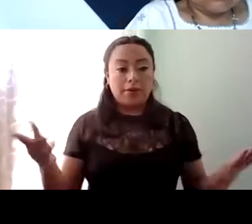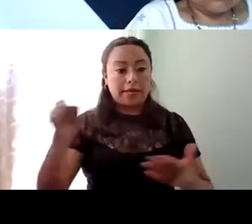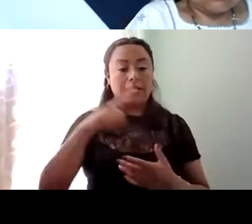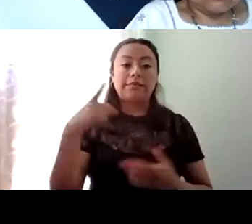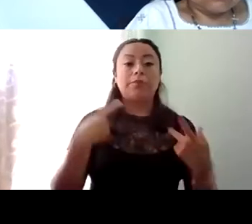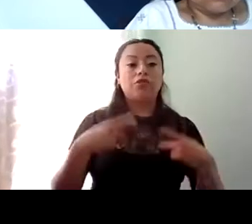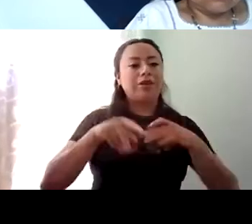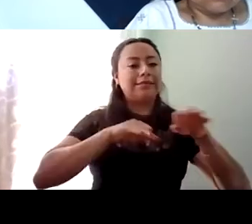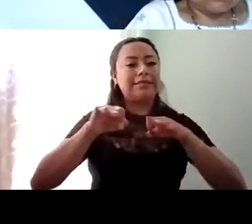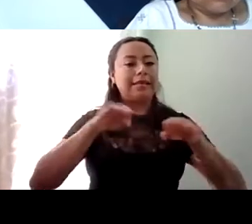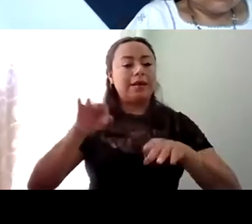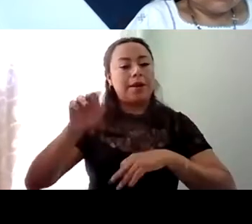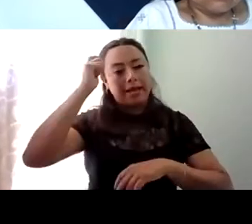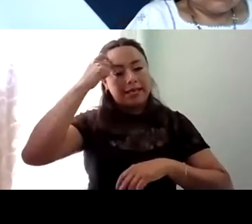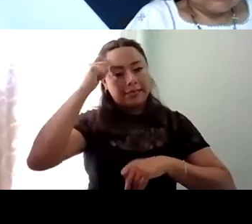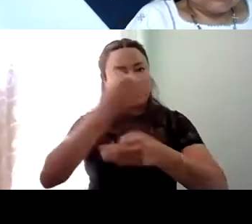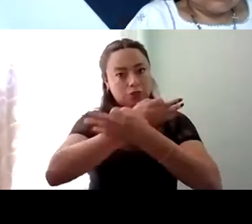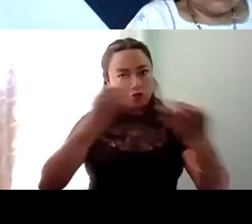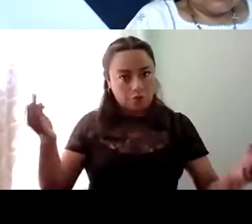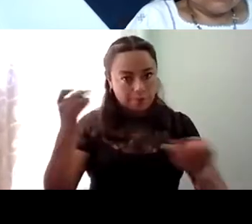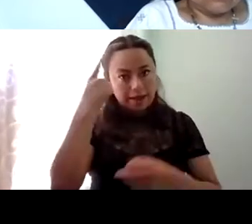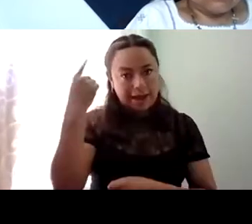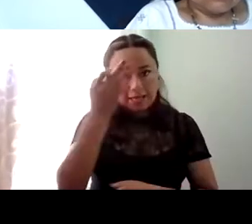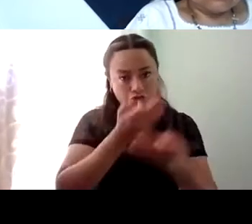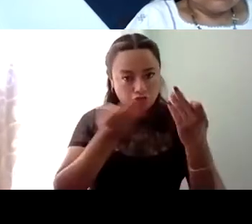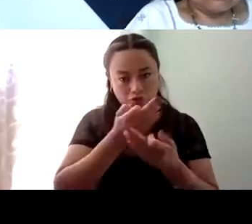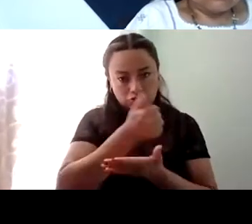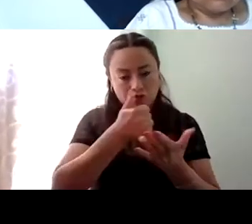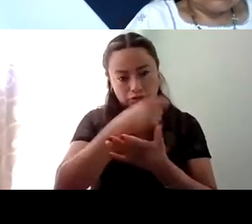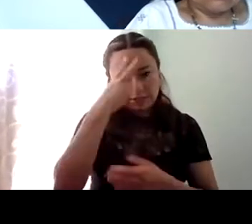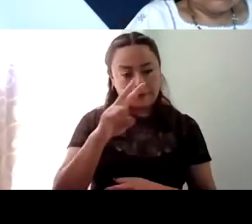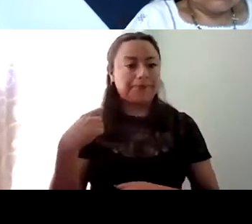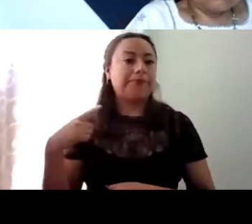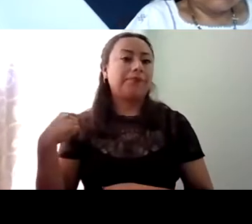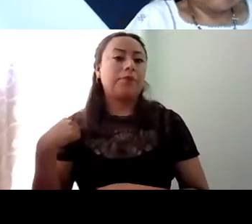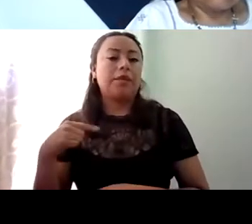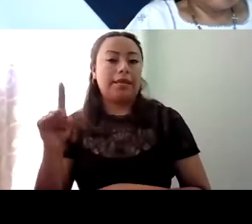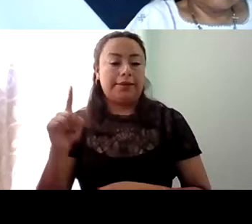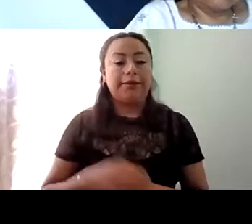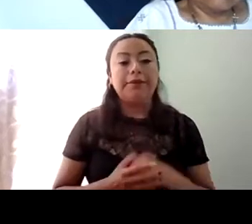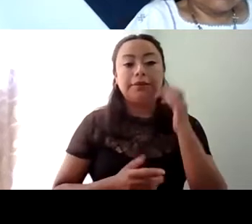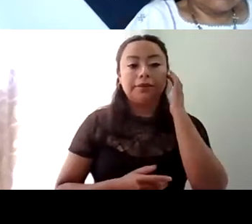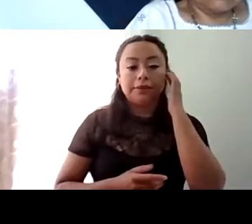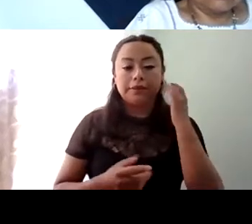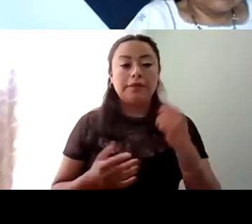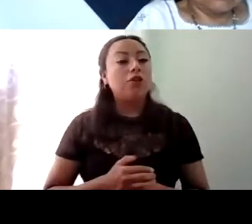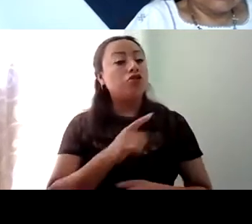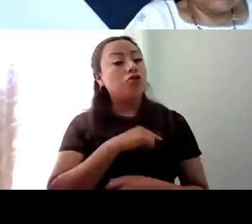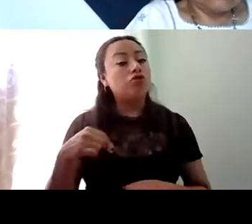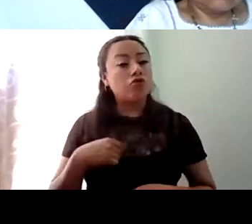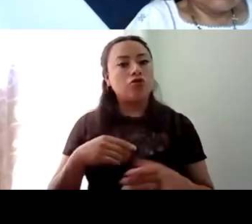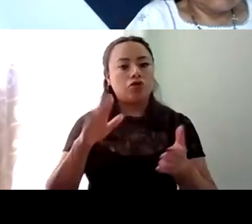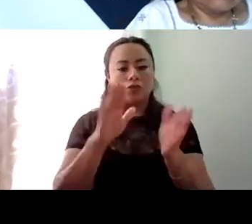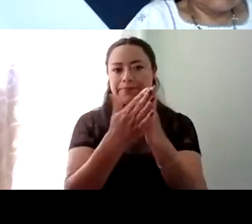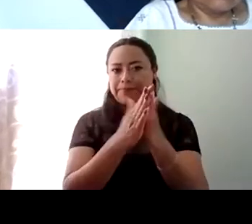ciudad, y junto con la presidenta y la Secretaría del Trabajo y Fomento al Empleo, presentamos el manual del paso a paso para